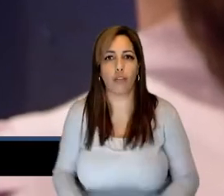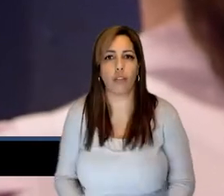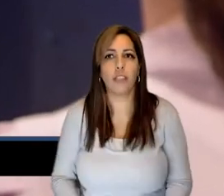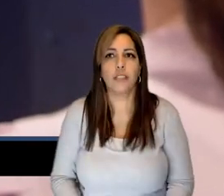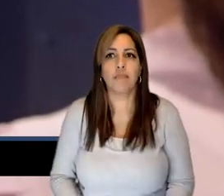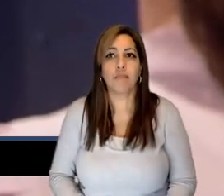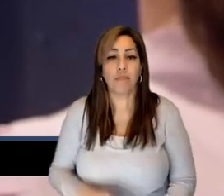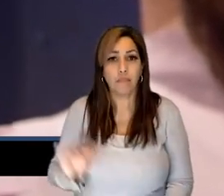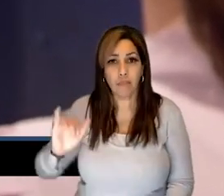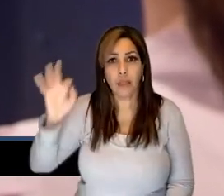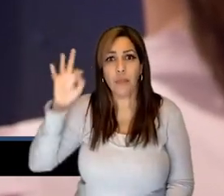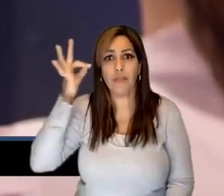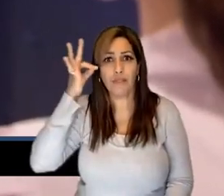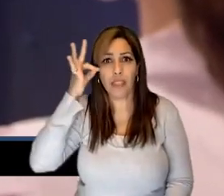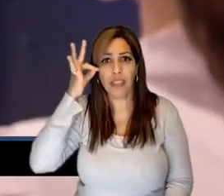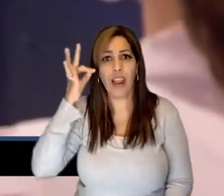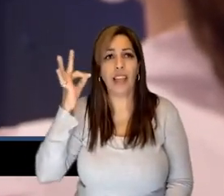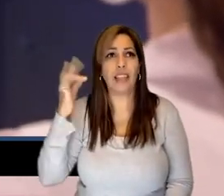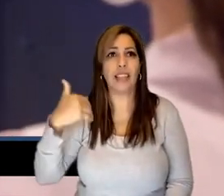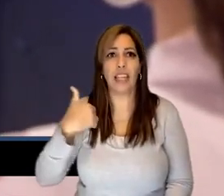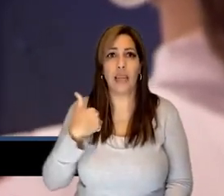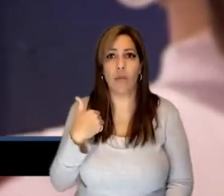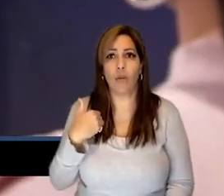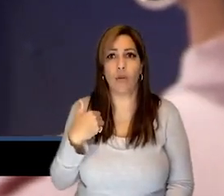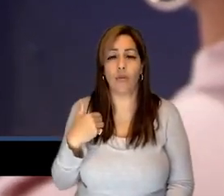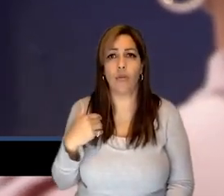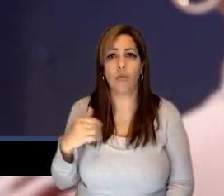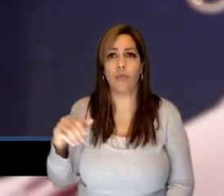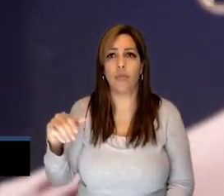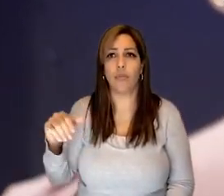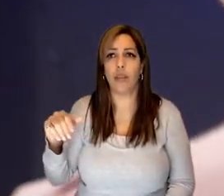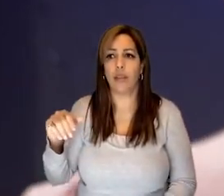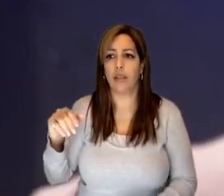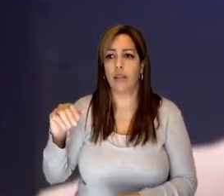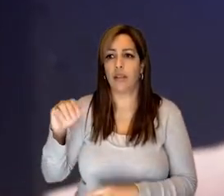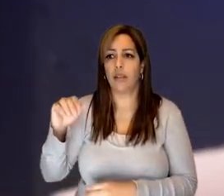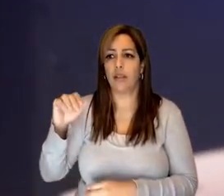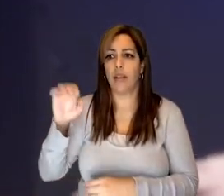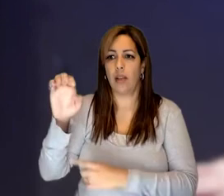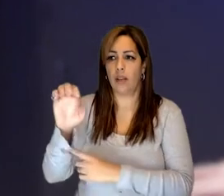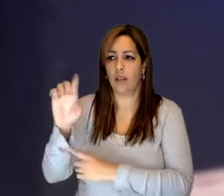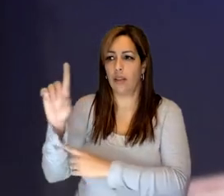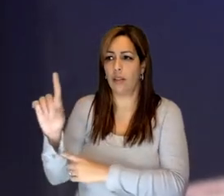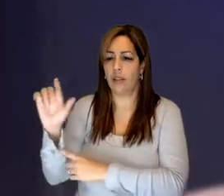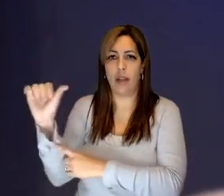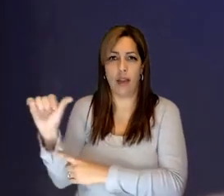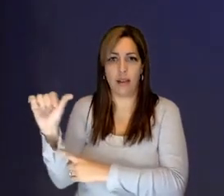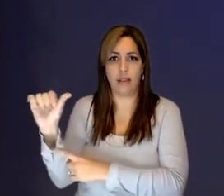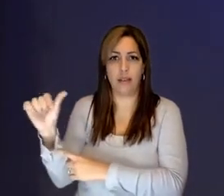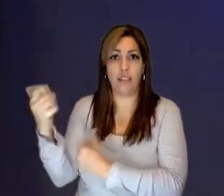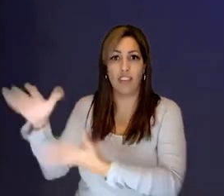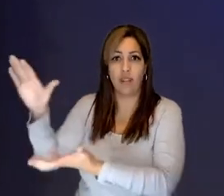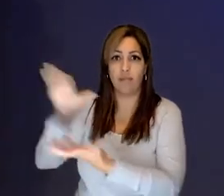Tenemos también en fondos federales, tenemos a EDA, el Economic uh-huh. Development Administration,